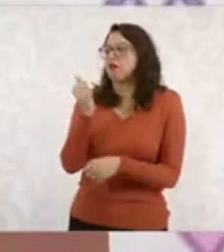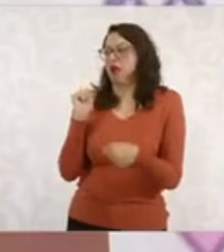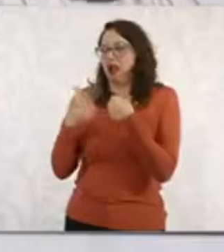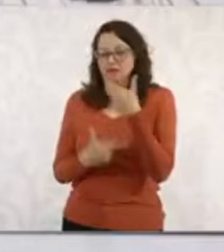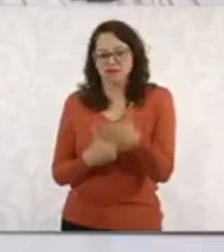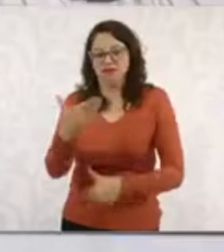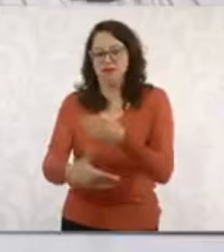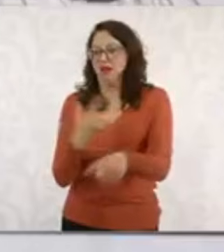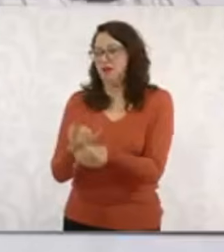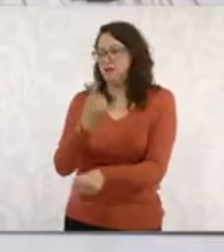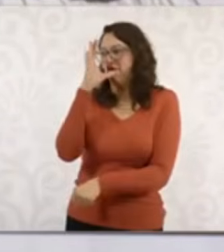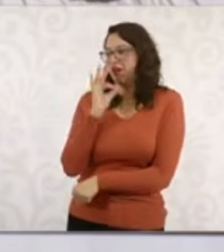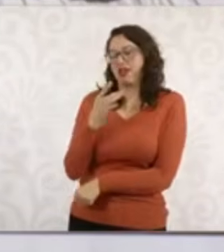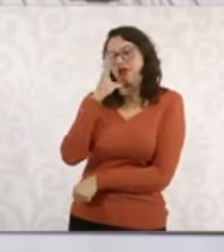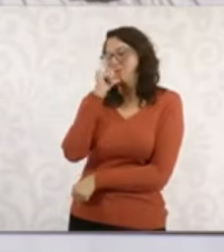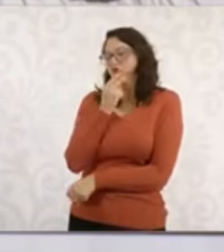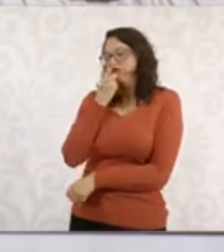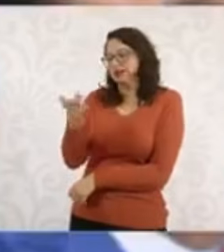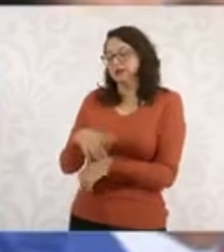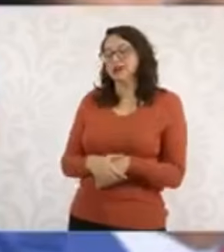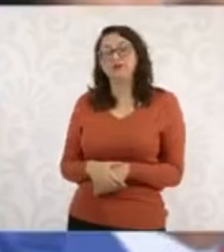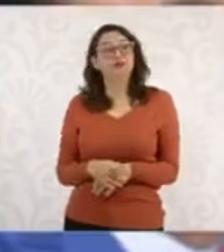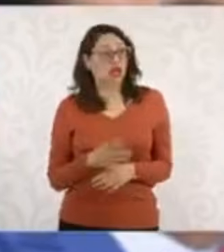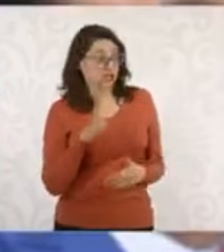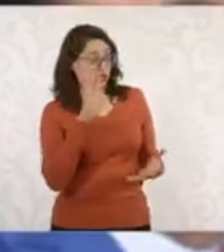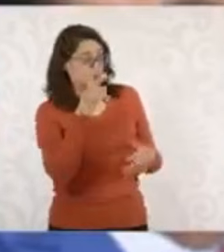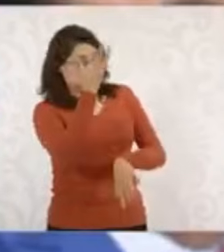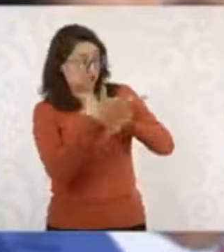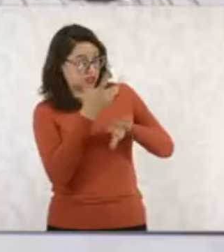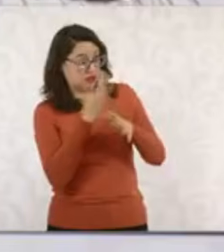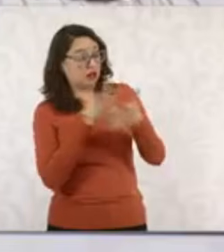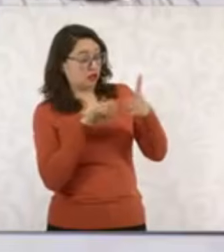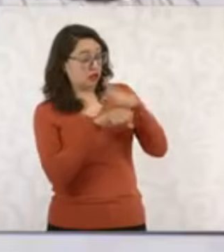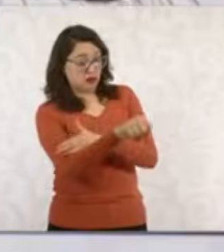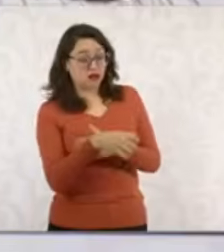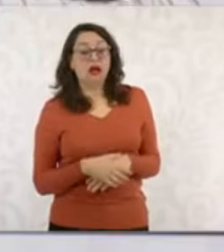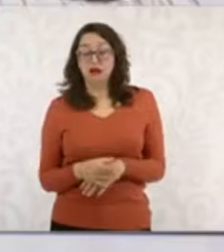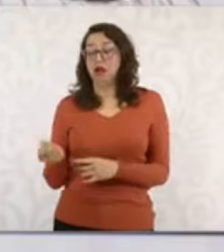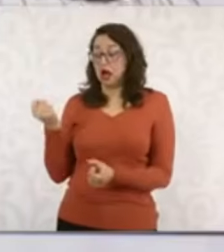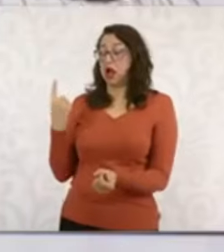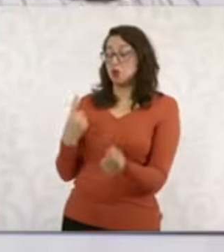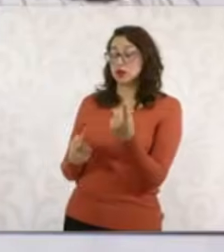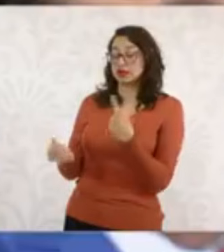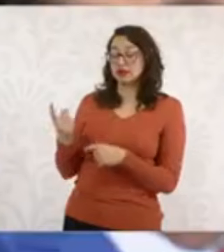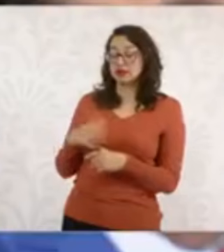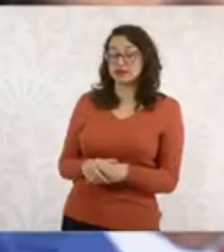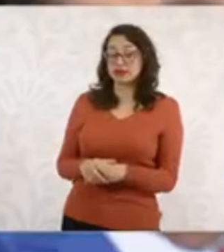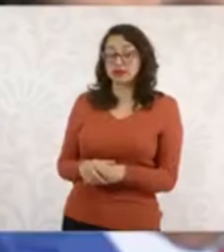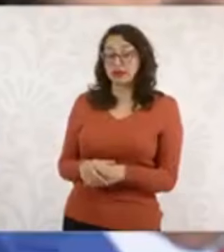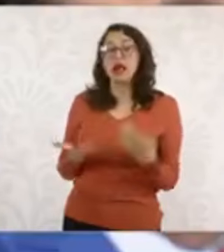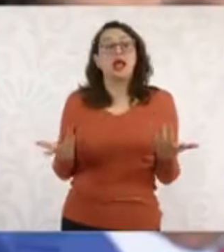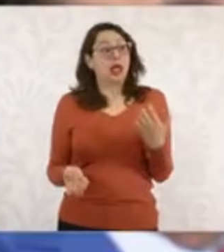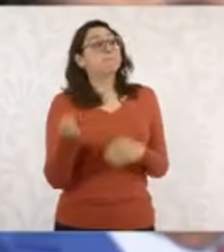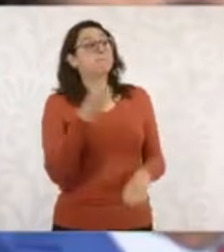en la investigación que está haciendo la Fiscalía. ¿Están detenidas en Estados Unidos? Sí, algunas sí. ¿Se trata de estos